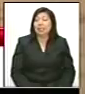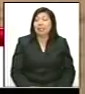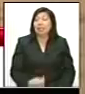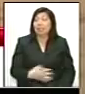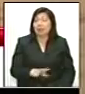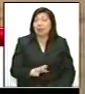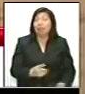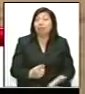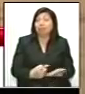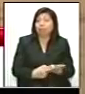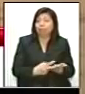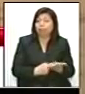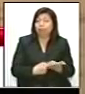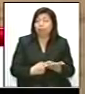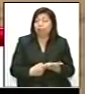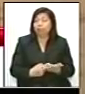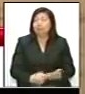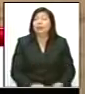hemos conciliado